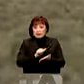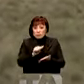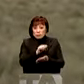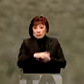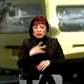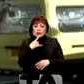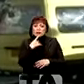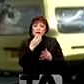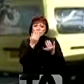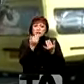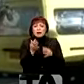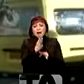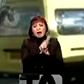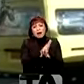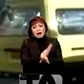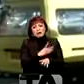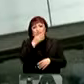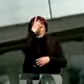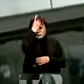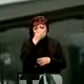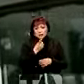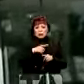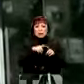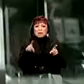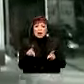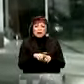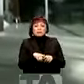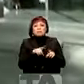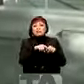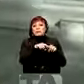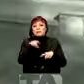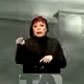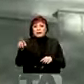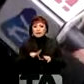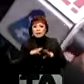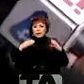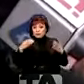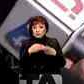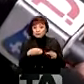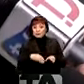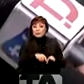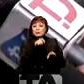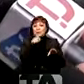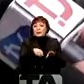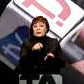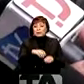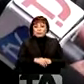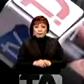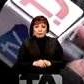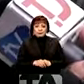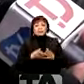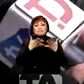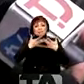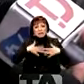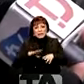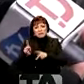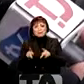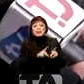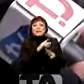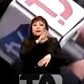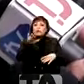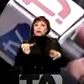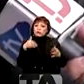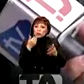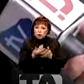cautelar estaba condicionada al pronunciamiento de la Corte Constitucional. Ya está todo listo, los kits electorales están